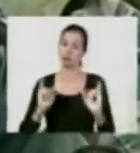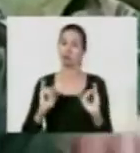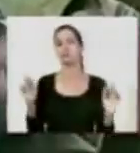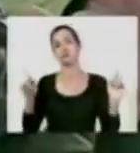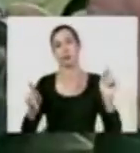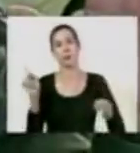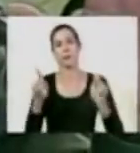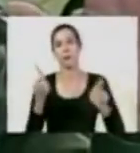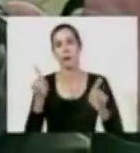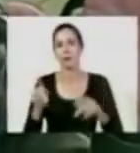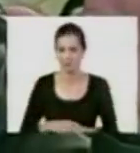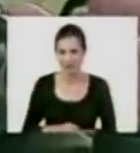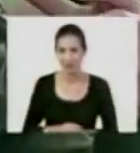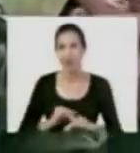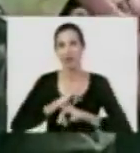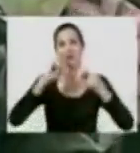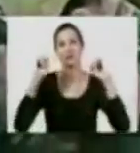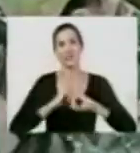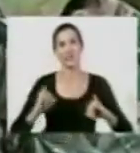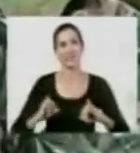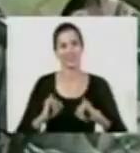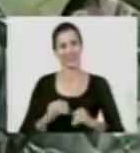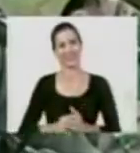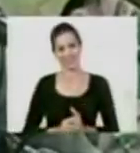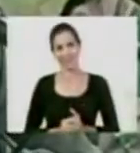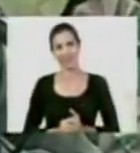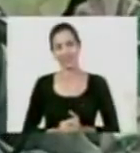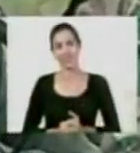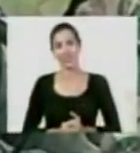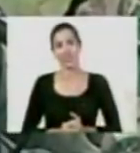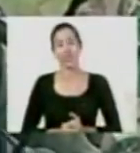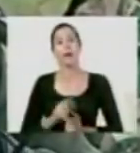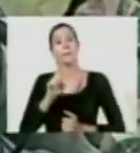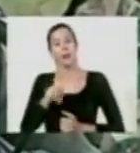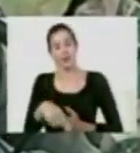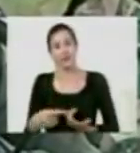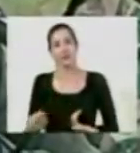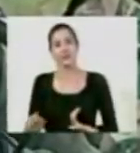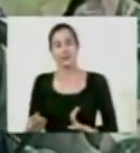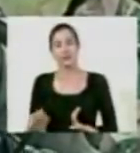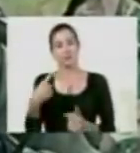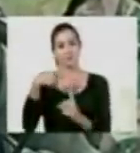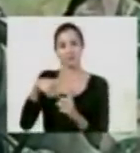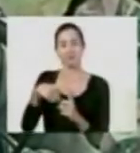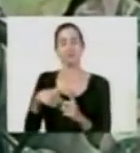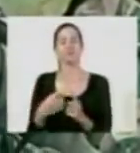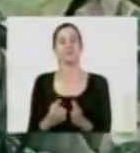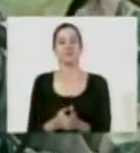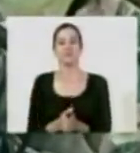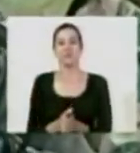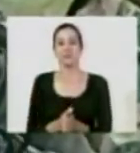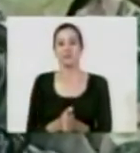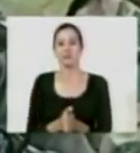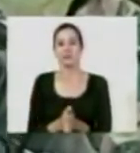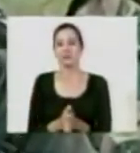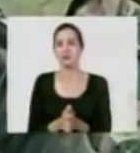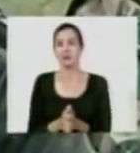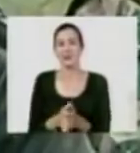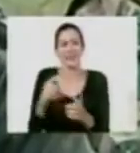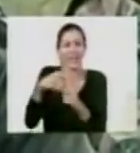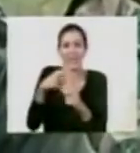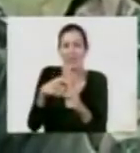estamos muy felices como Fuerza Armada, y además, mi comandante, bueno, aglutinar todas estas tareas con